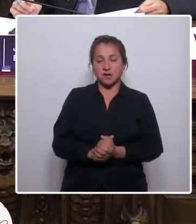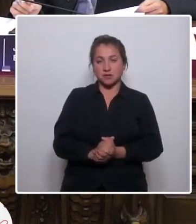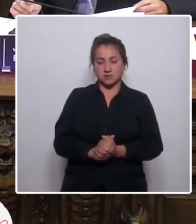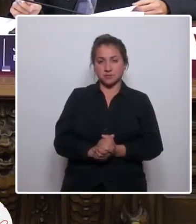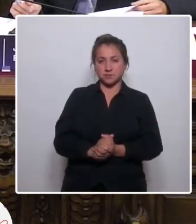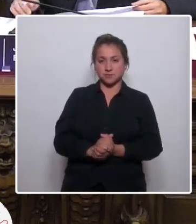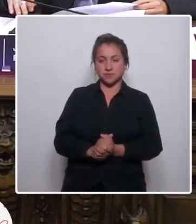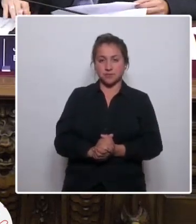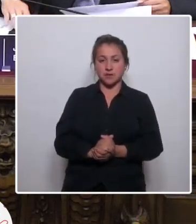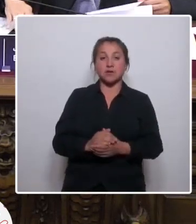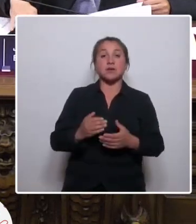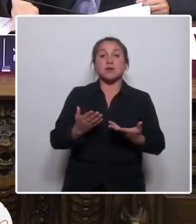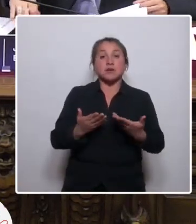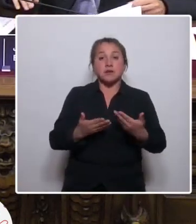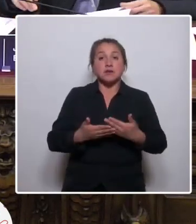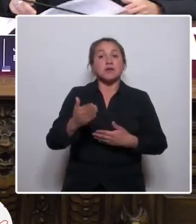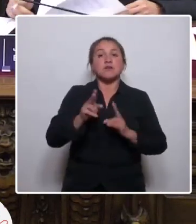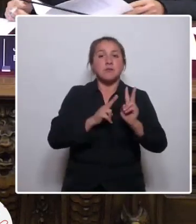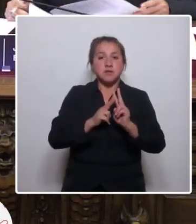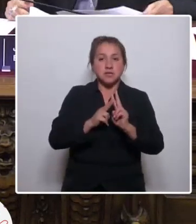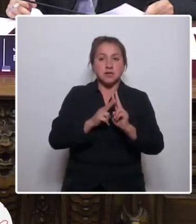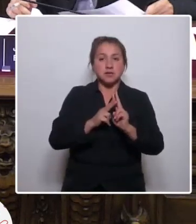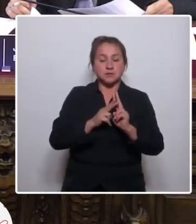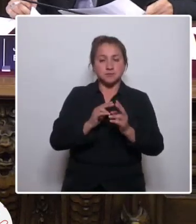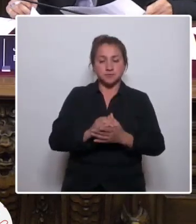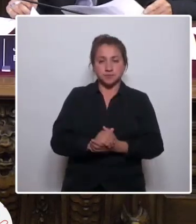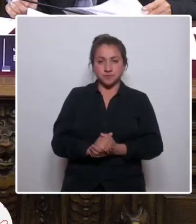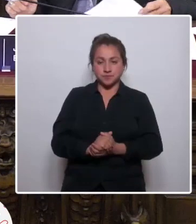Vamos a proceder de esa manera entonces.